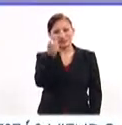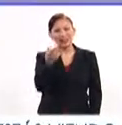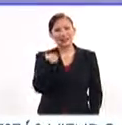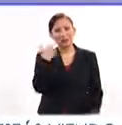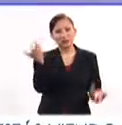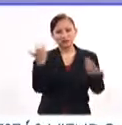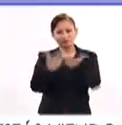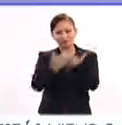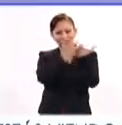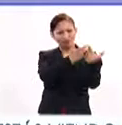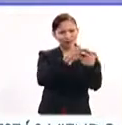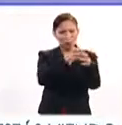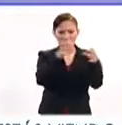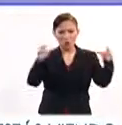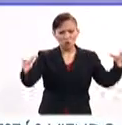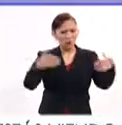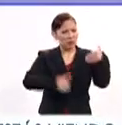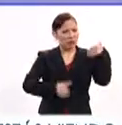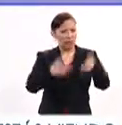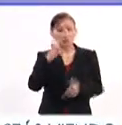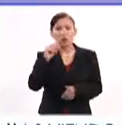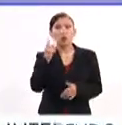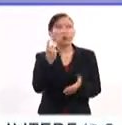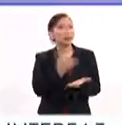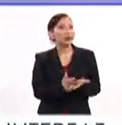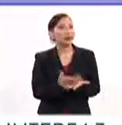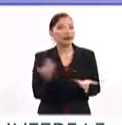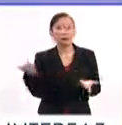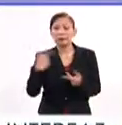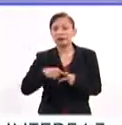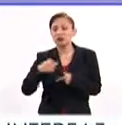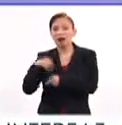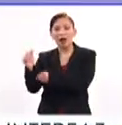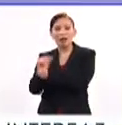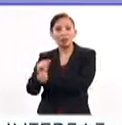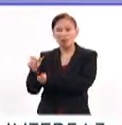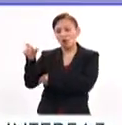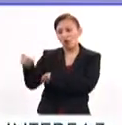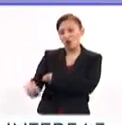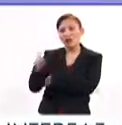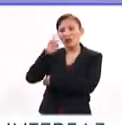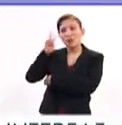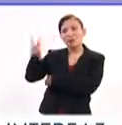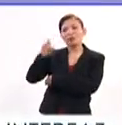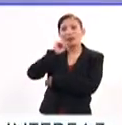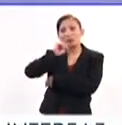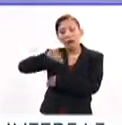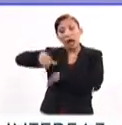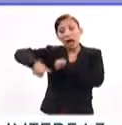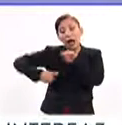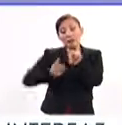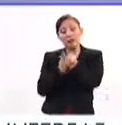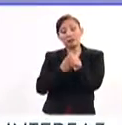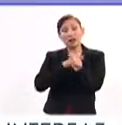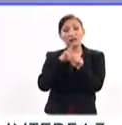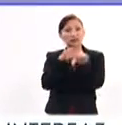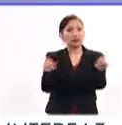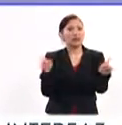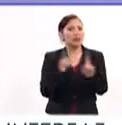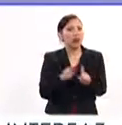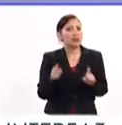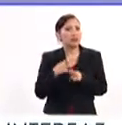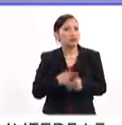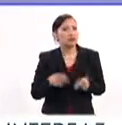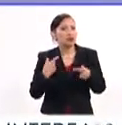gran industria que es el teatro, porque no es solamente los actores que son los que vemos todos, sino que existen una gran diversidad